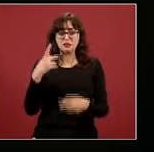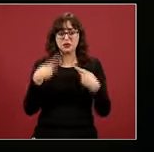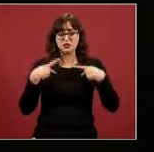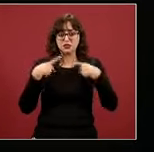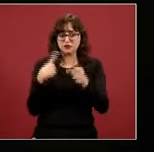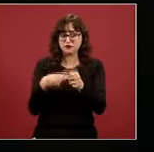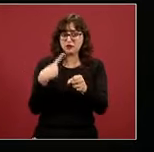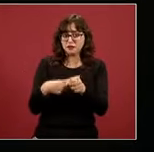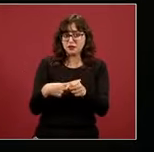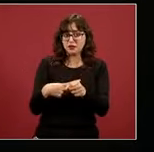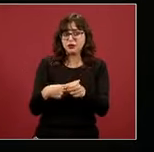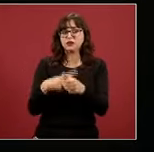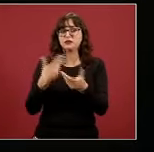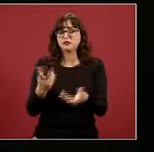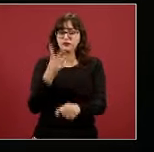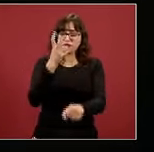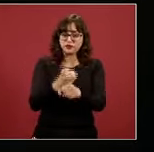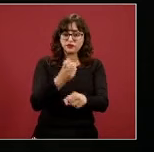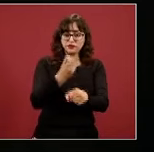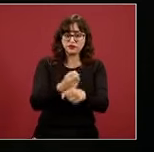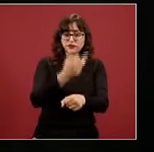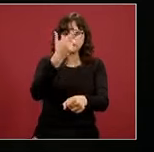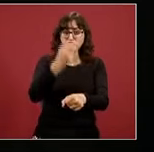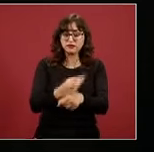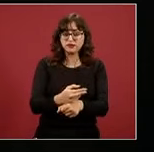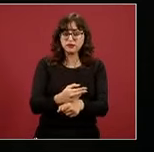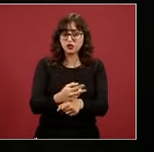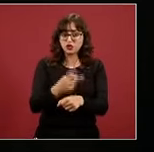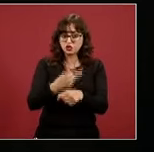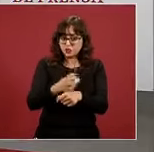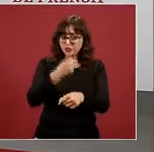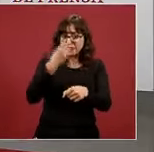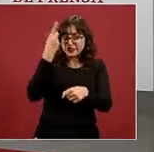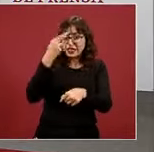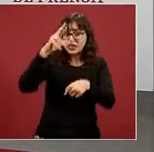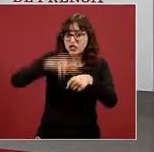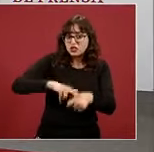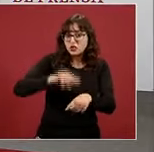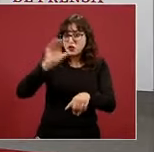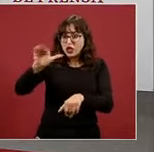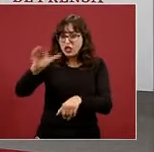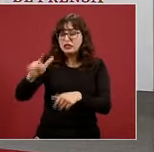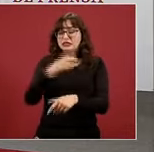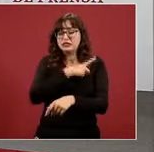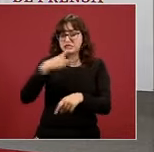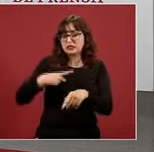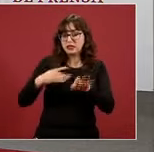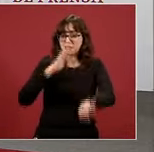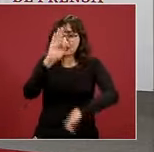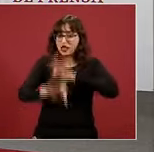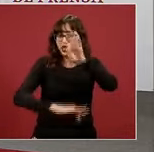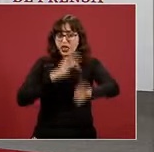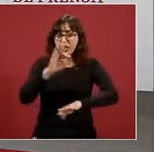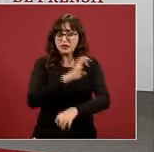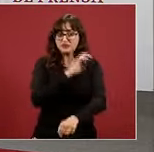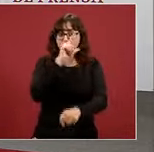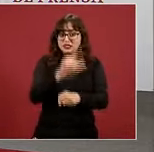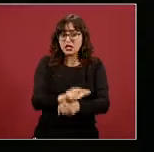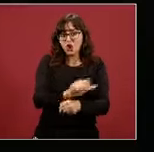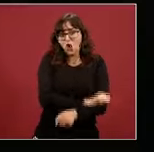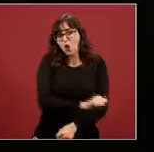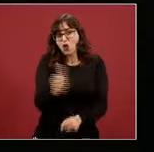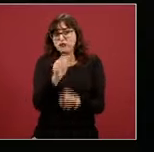familiares asistieron con la subdirección de este hospital a solicitar ese tipo de terapias o tratamientos